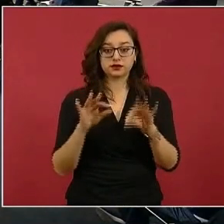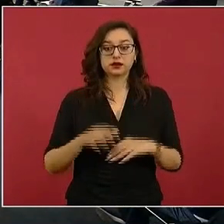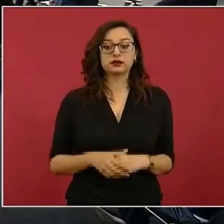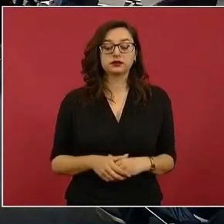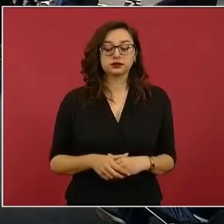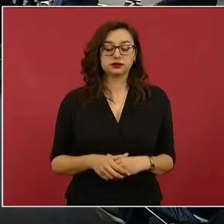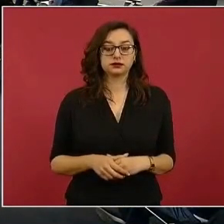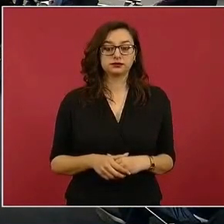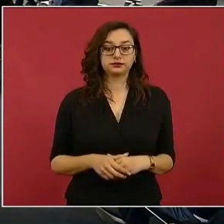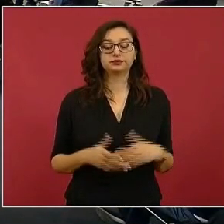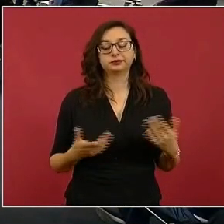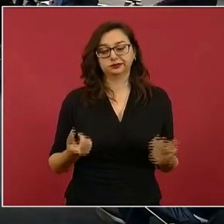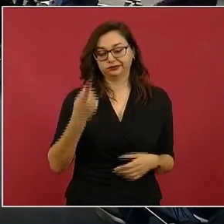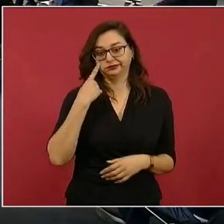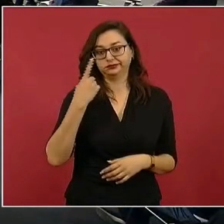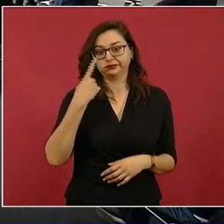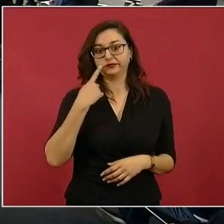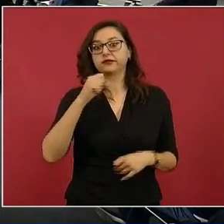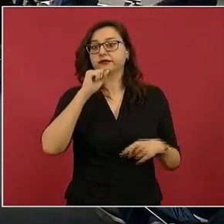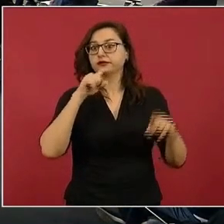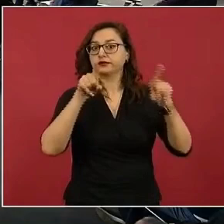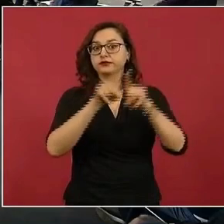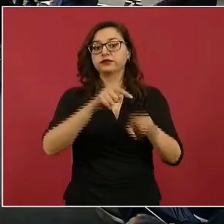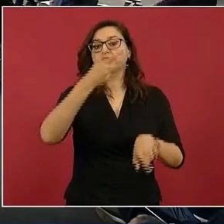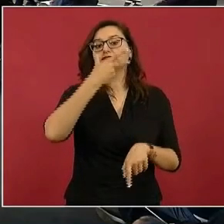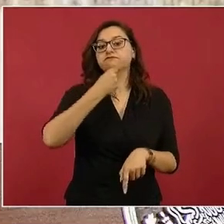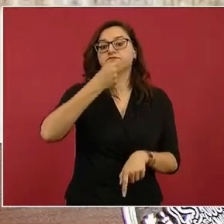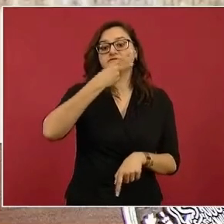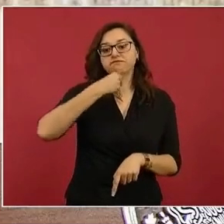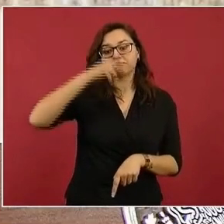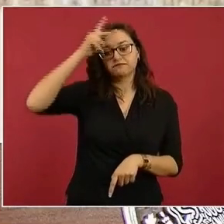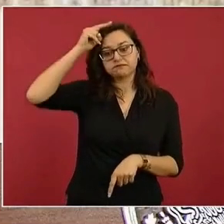Porfirio Díaz tenía un periódico